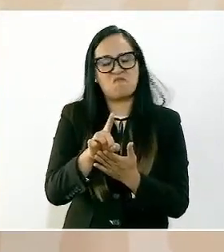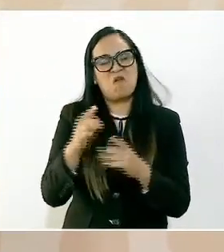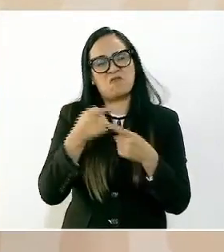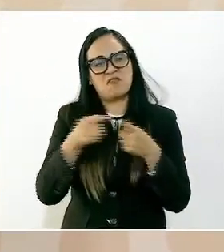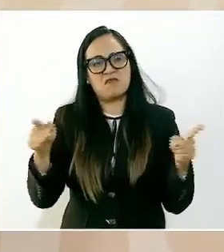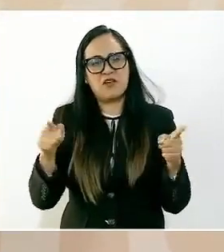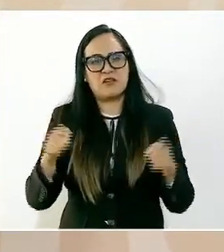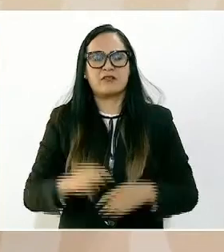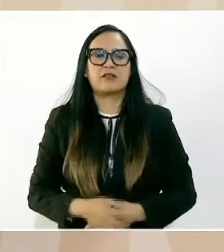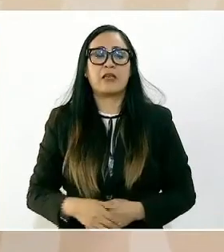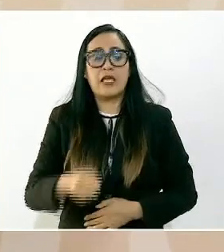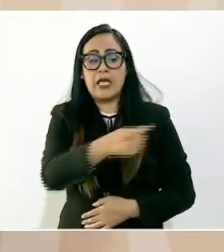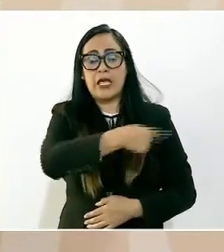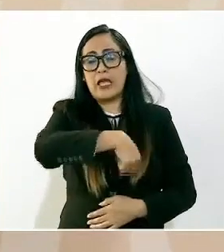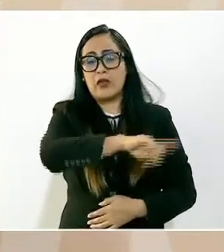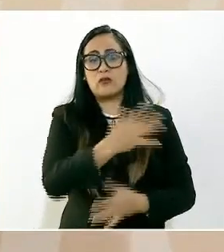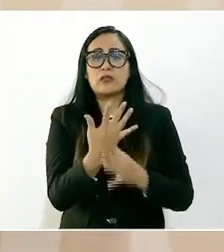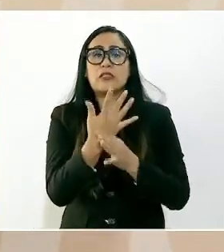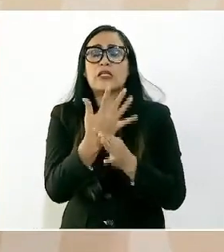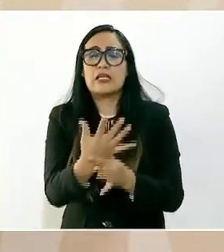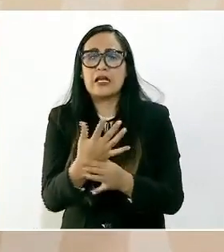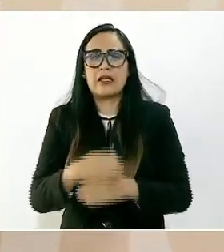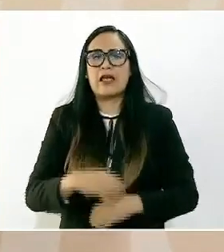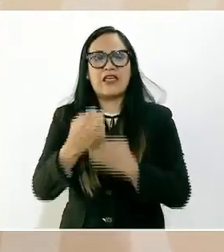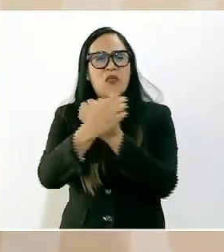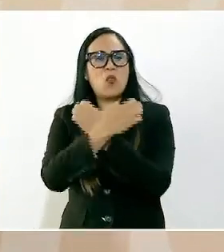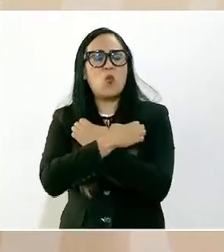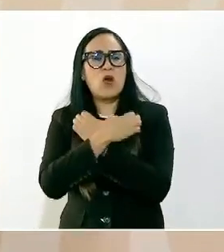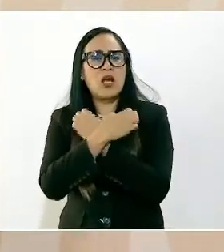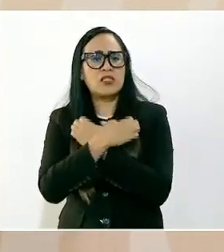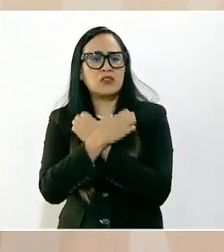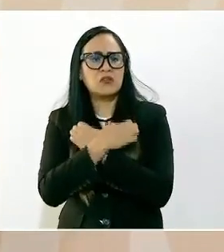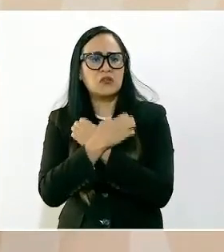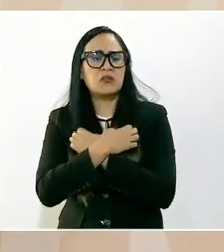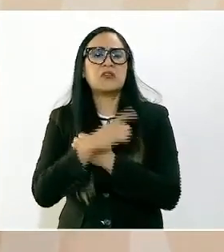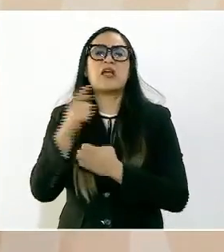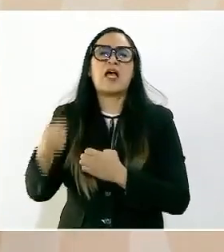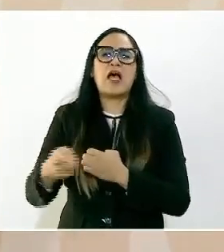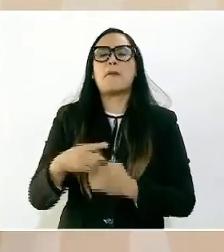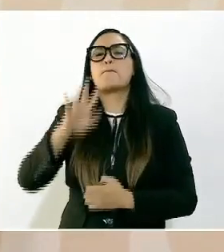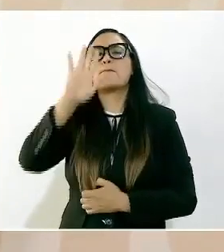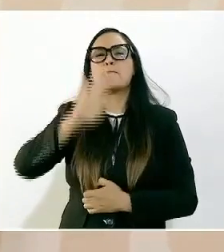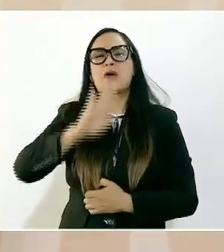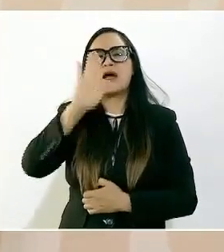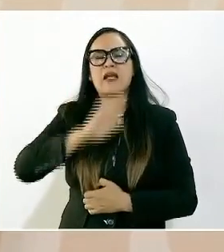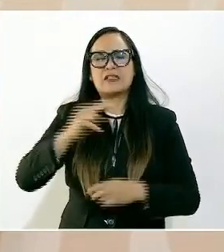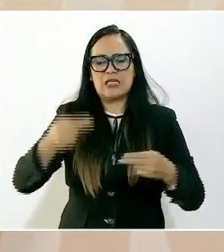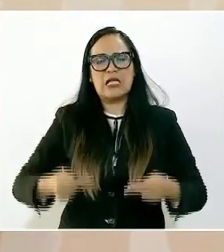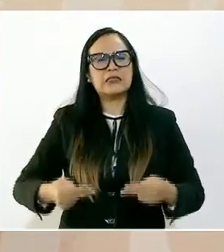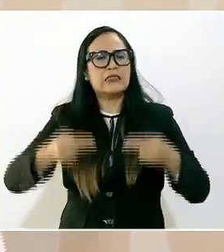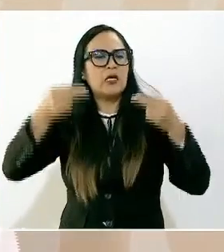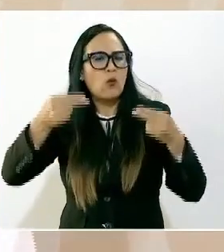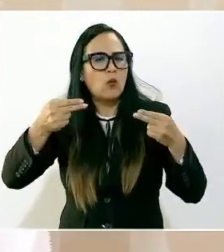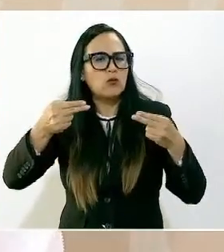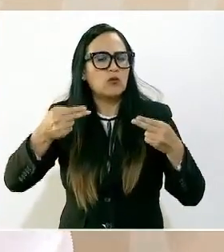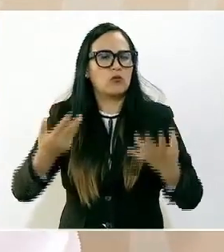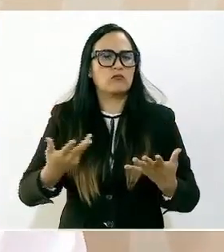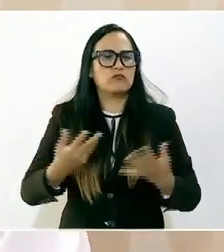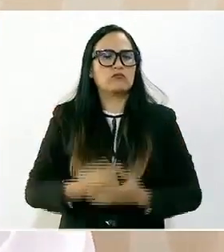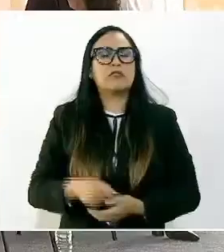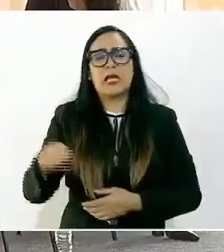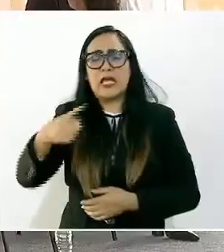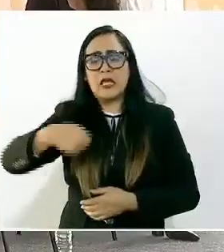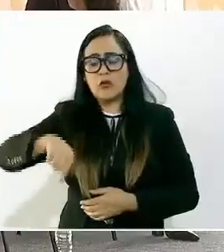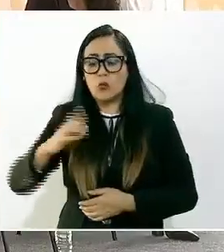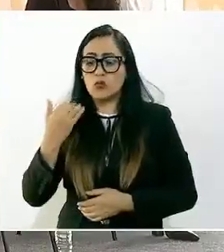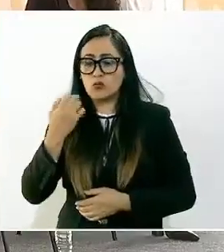Querían poner la educación al mercado como si se tratara de una mercancía, para que pudieran